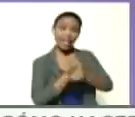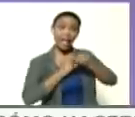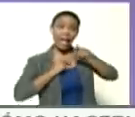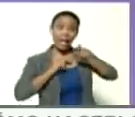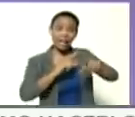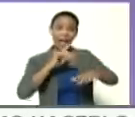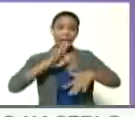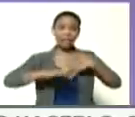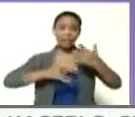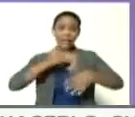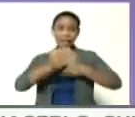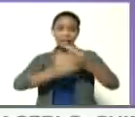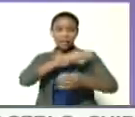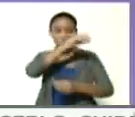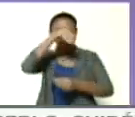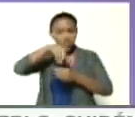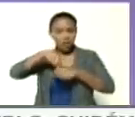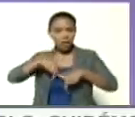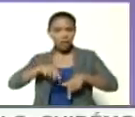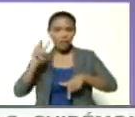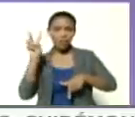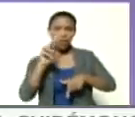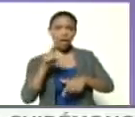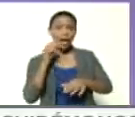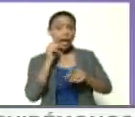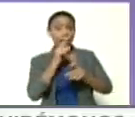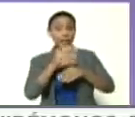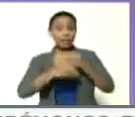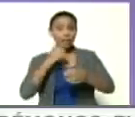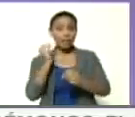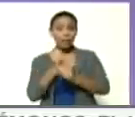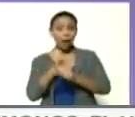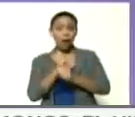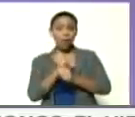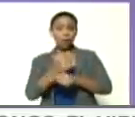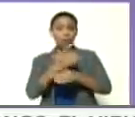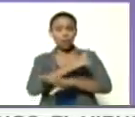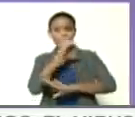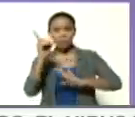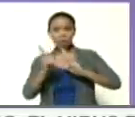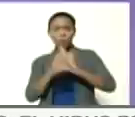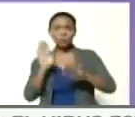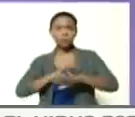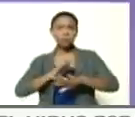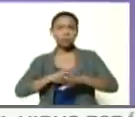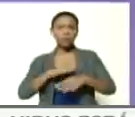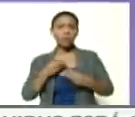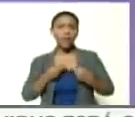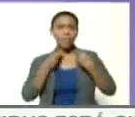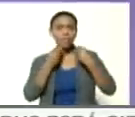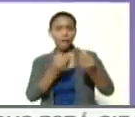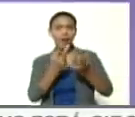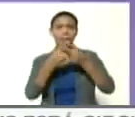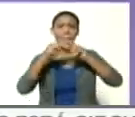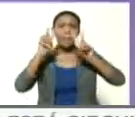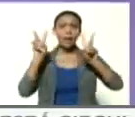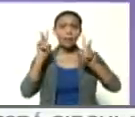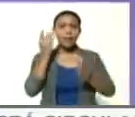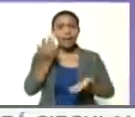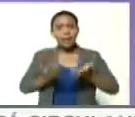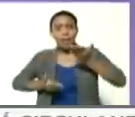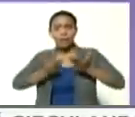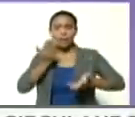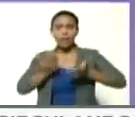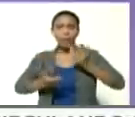actos delictivos en nuestro país y justamente se hacen estas gestiones diplomáticas con el propósito de garantizar la paz y la